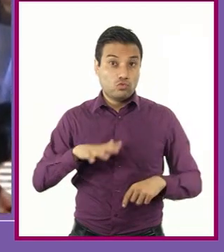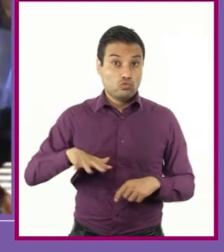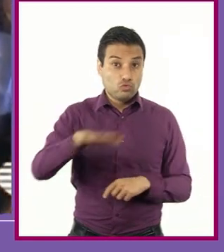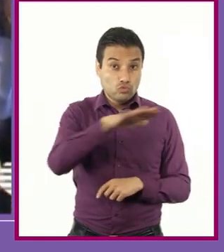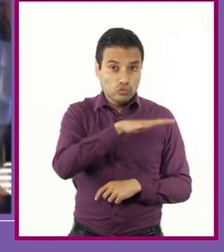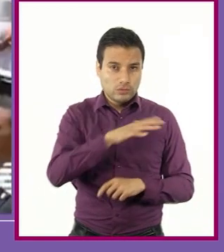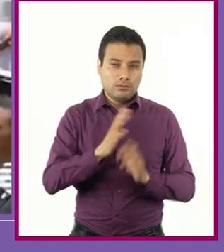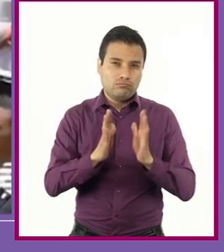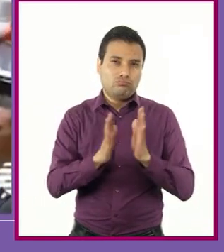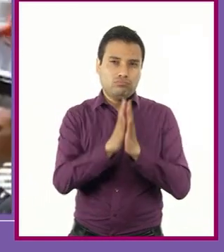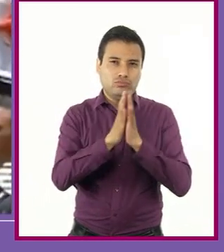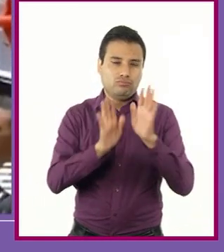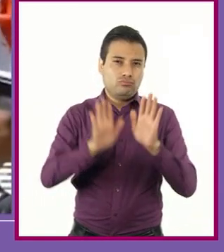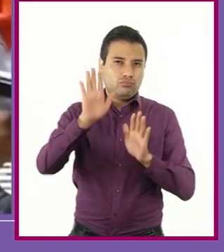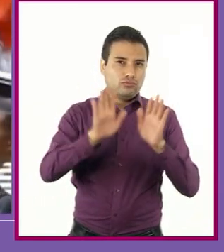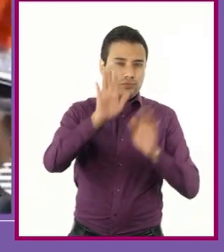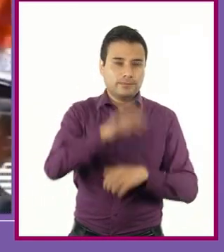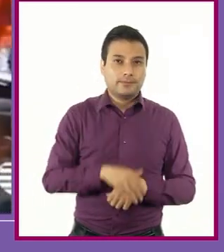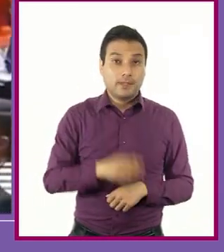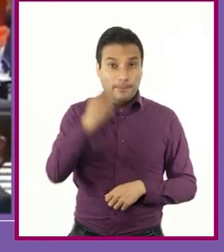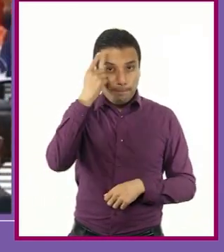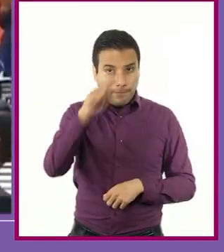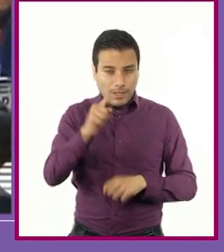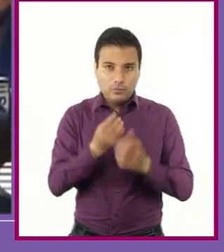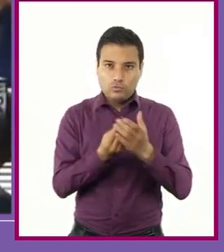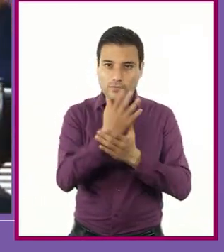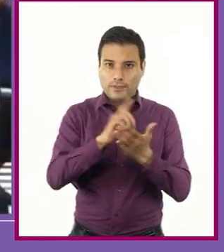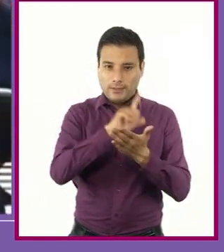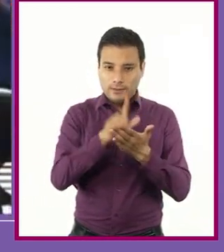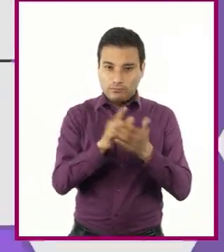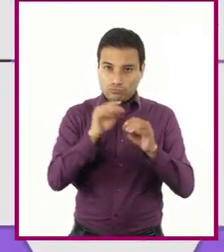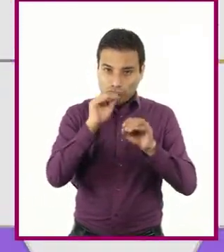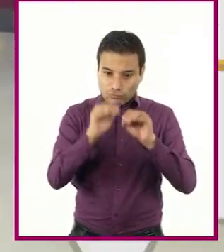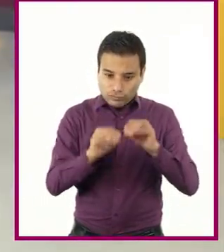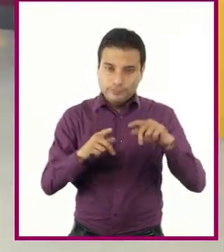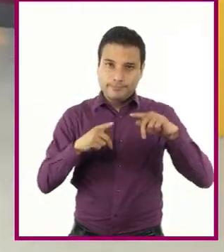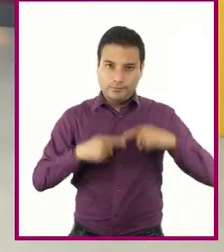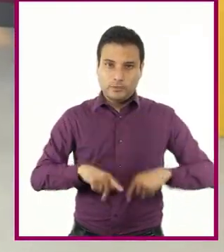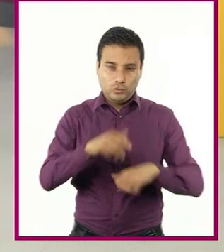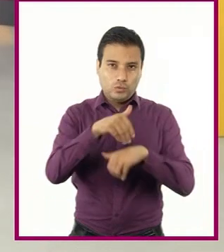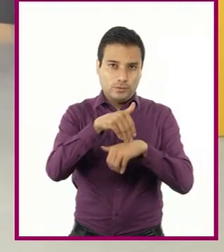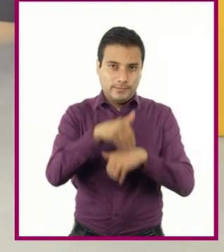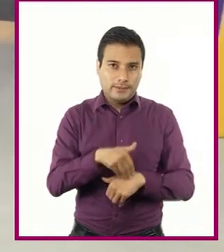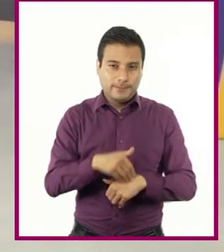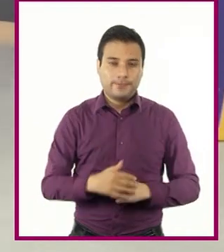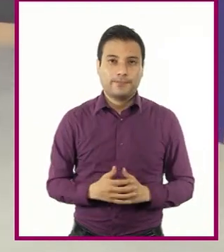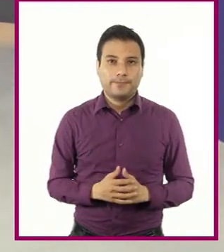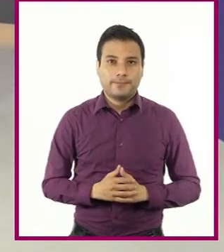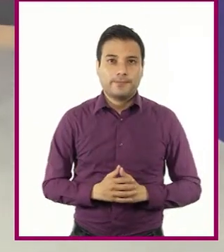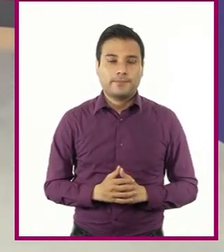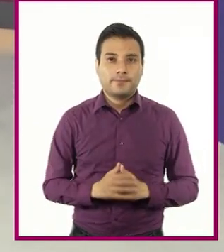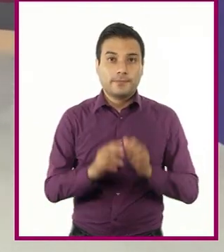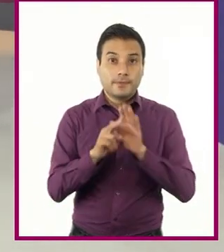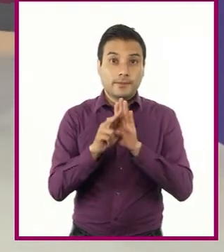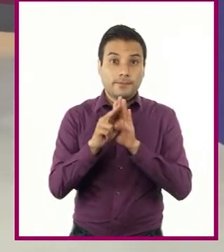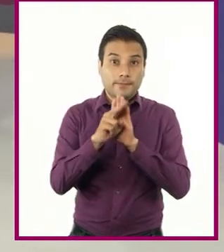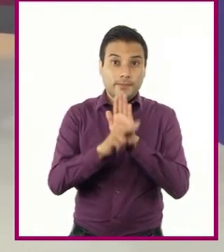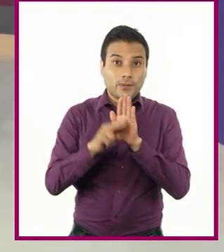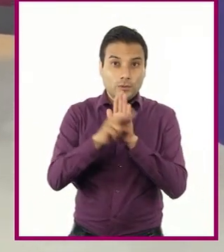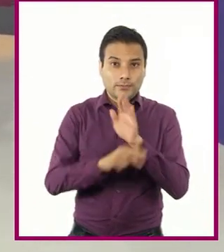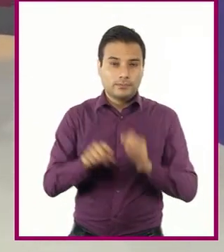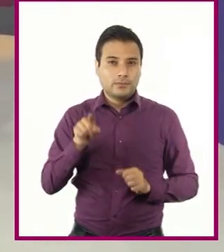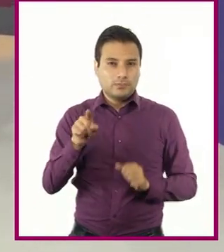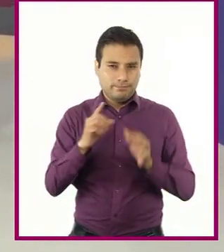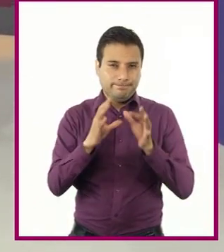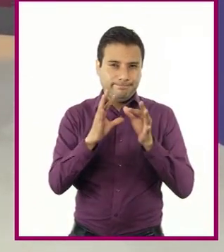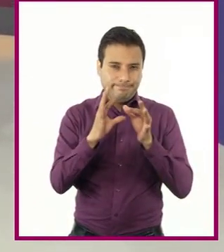representantes electos con el fin de crear un marco jurídico como para aplicarlo. La cápsula nos da más